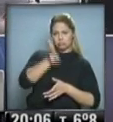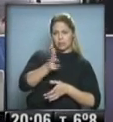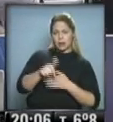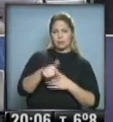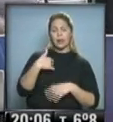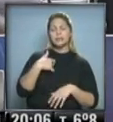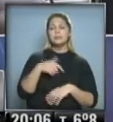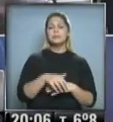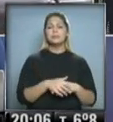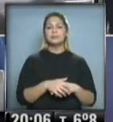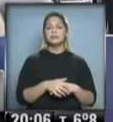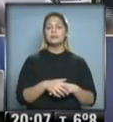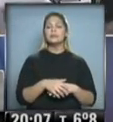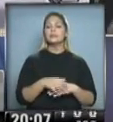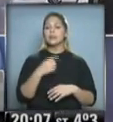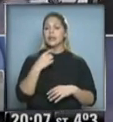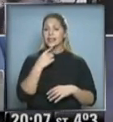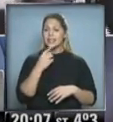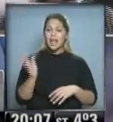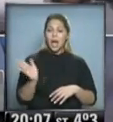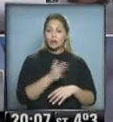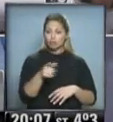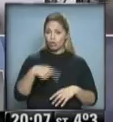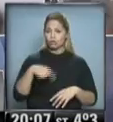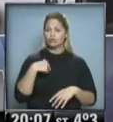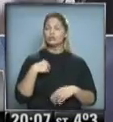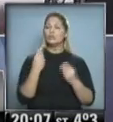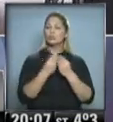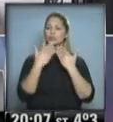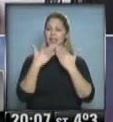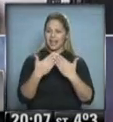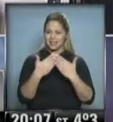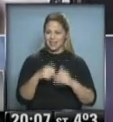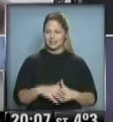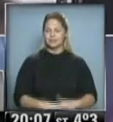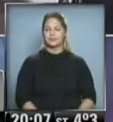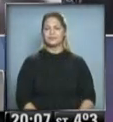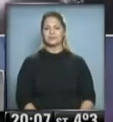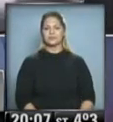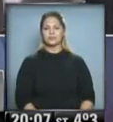Desde ya, a todos abençoo. Obrigado por el acogimiento.